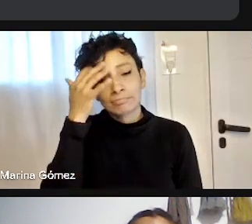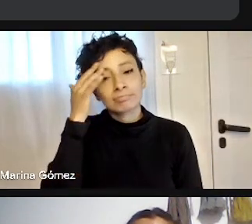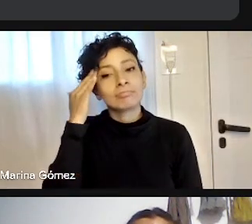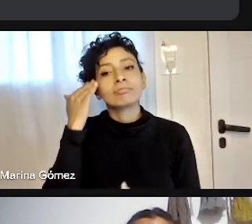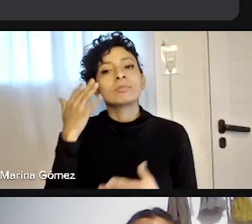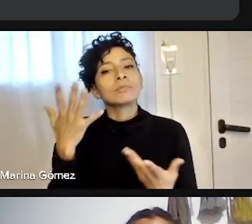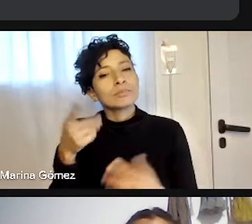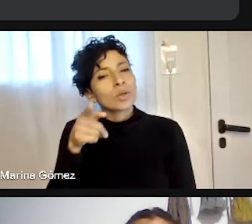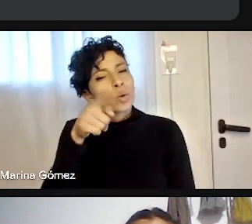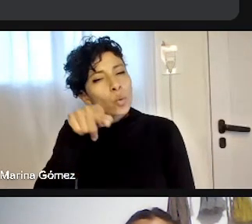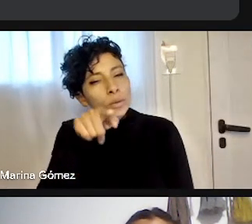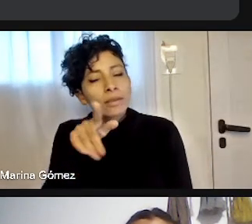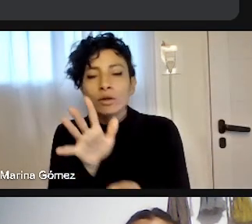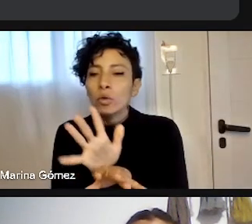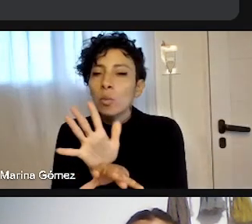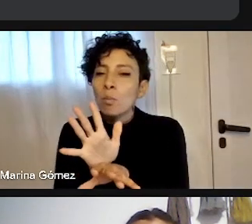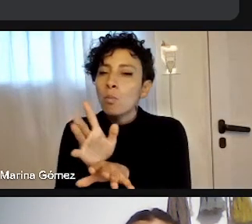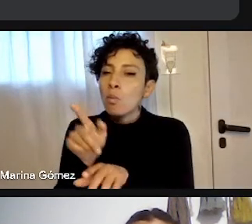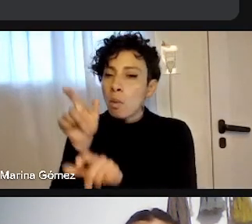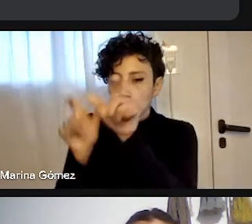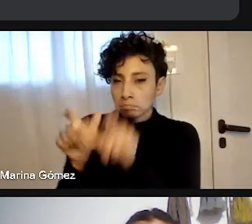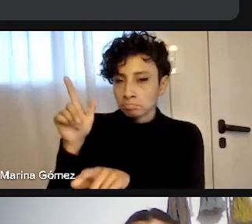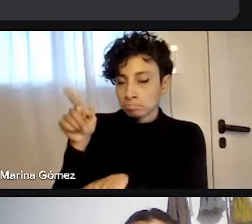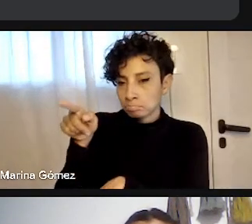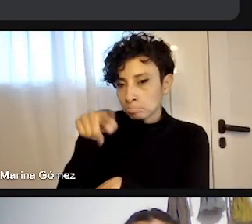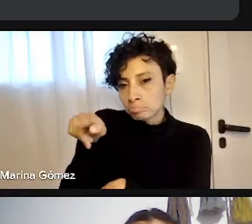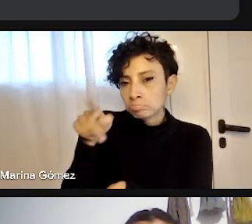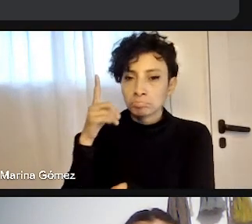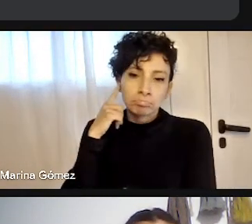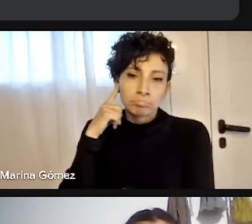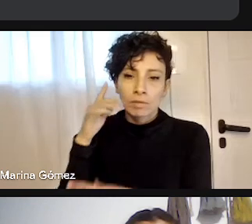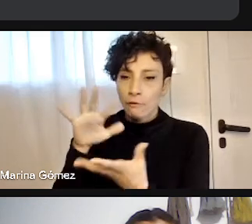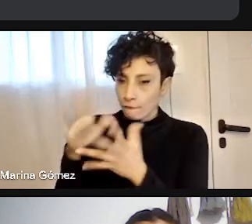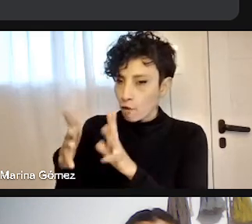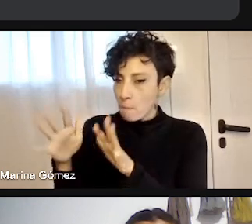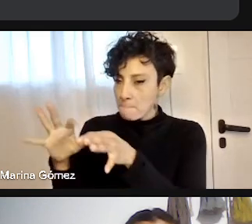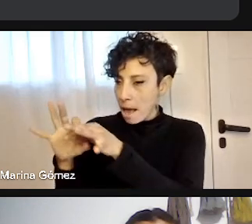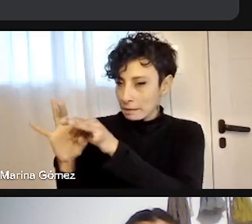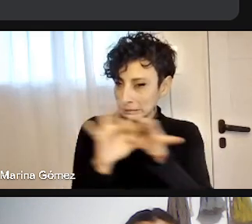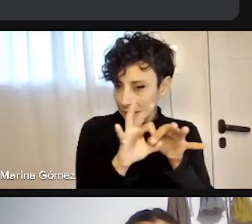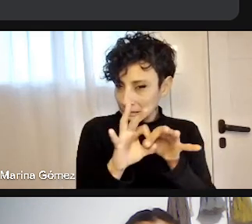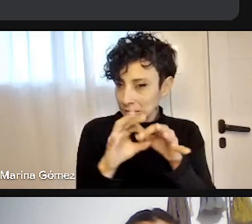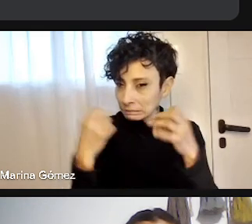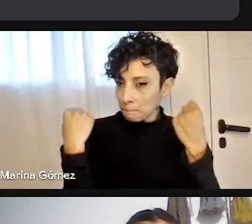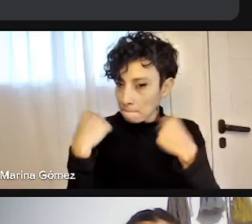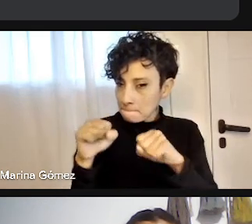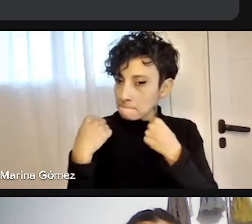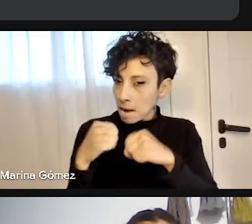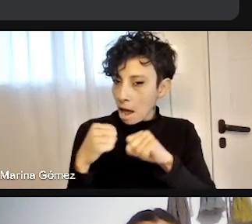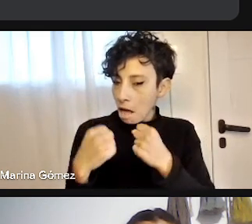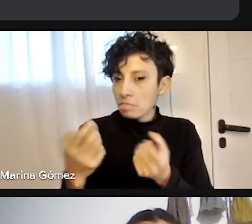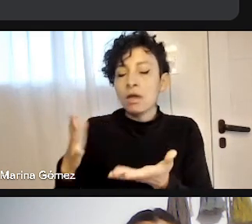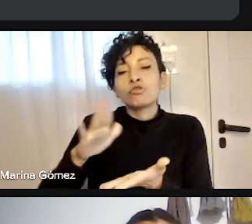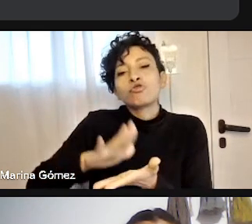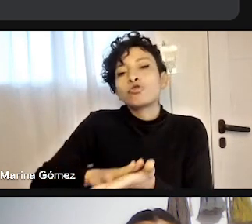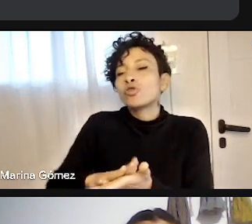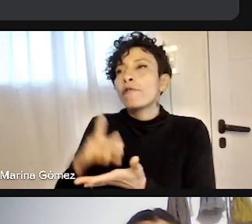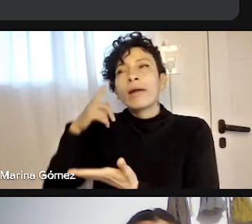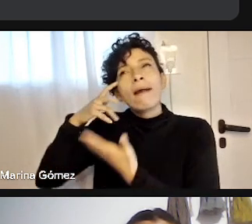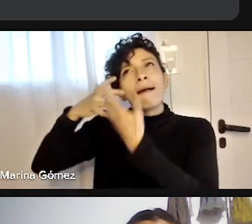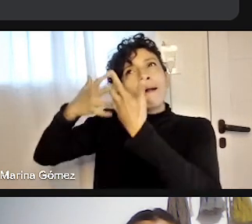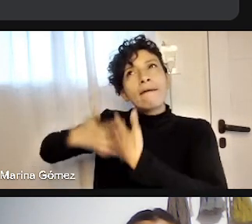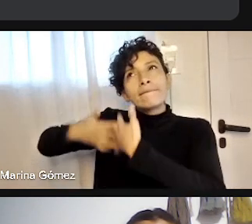¿Hacen este tipo de prácticas? ¿Cómo trabaja cada uno de ustedes esto de la reflexión de la lengua que